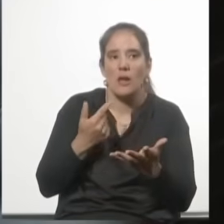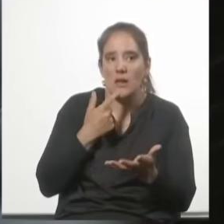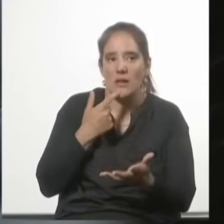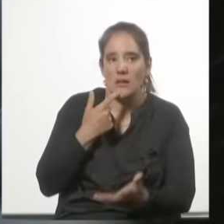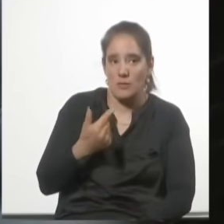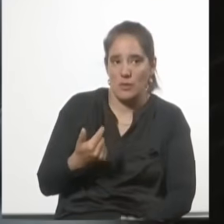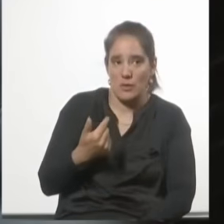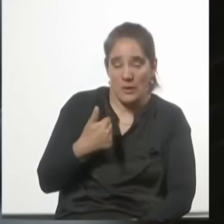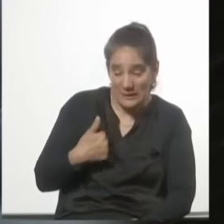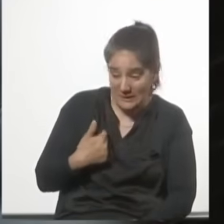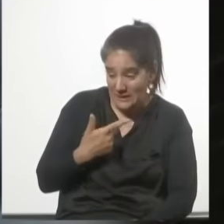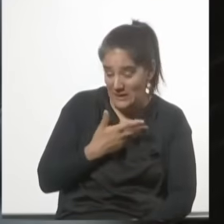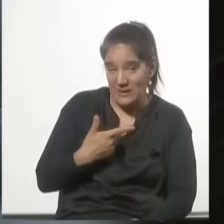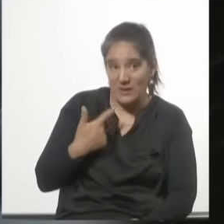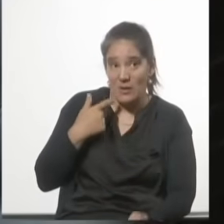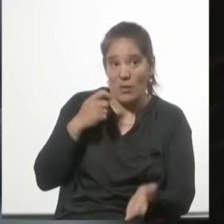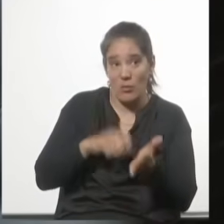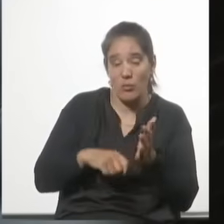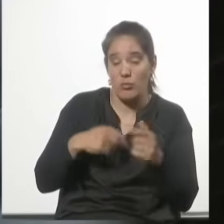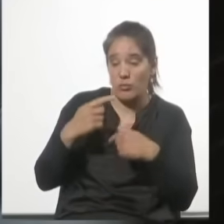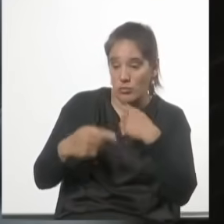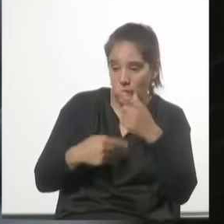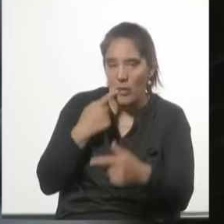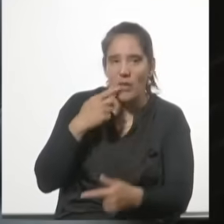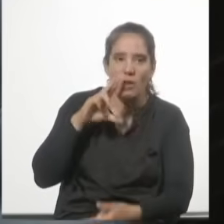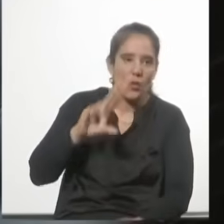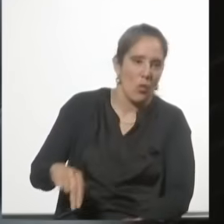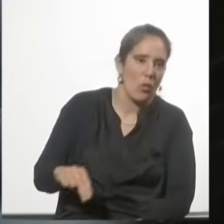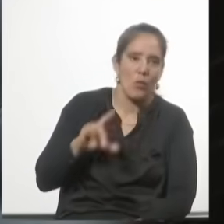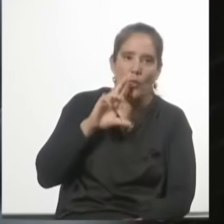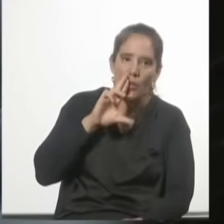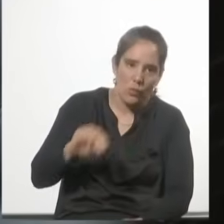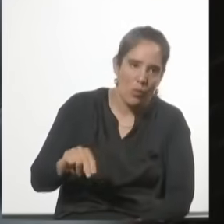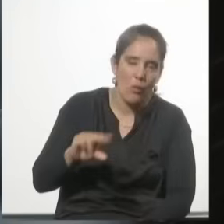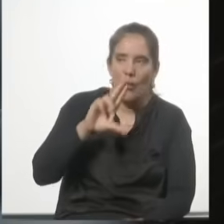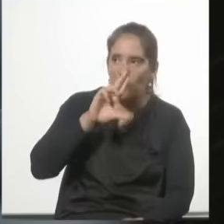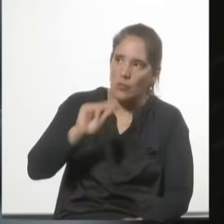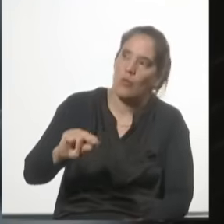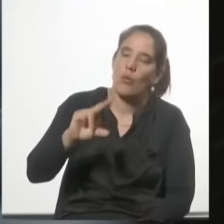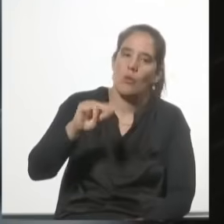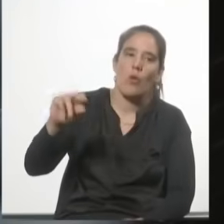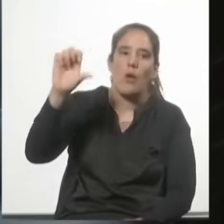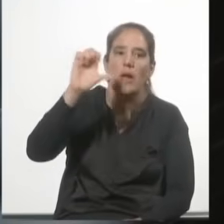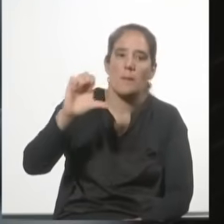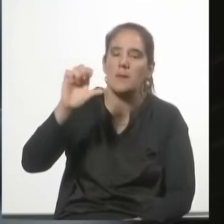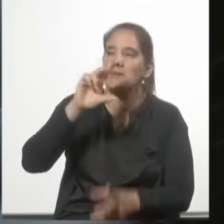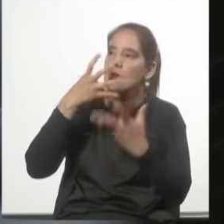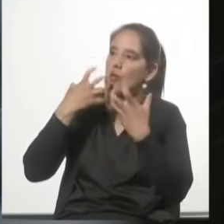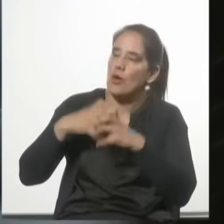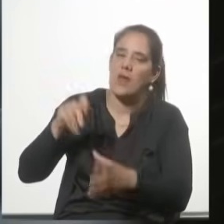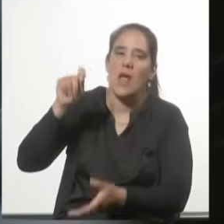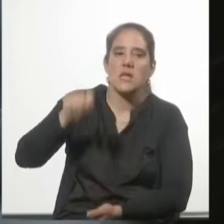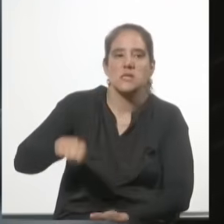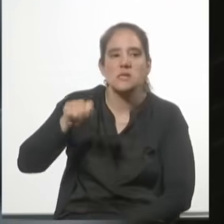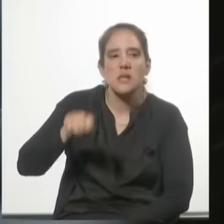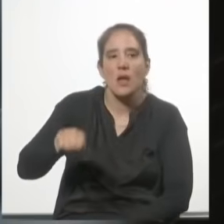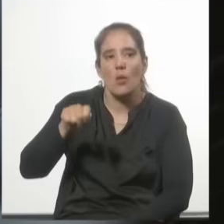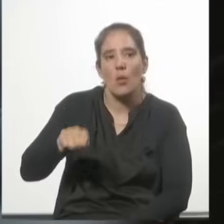confirmación derivada de la continua negativa de múltiples entidades financieras que se